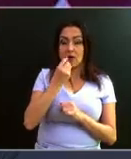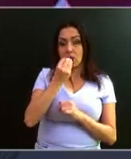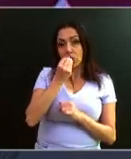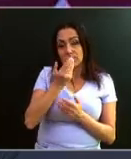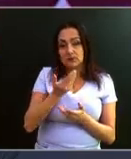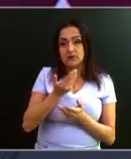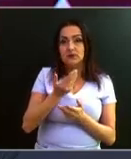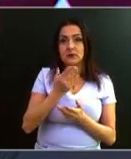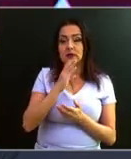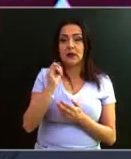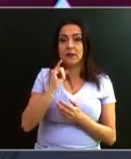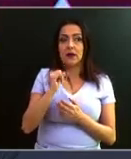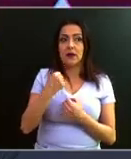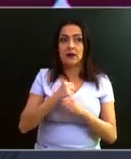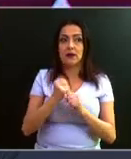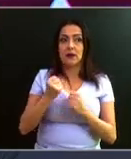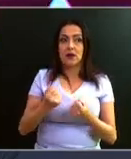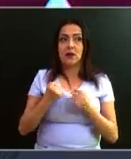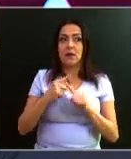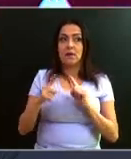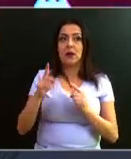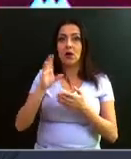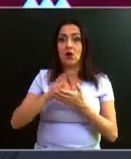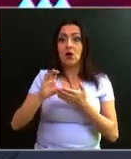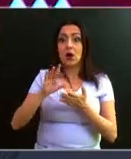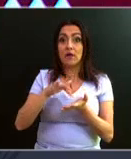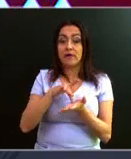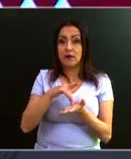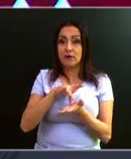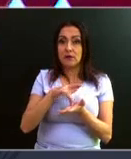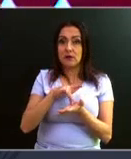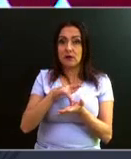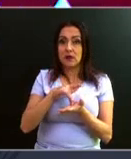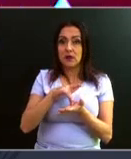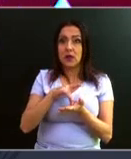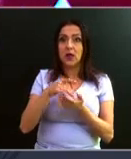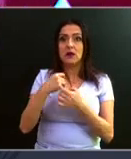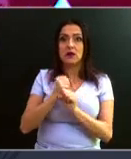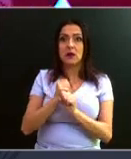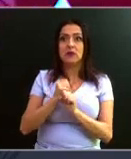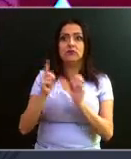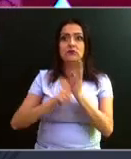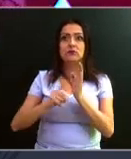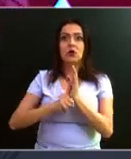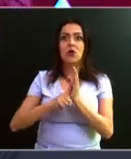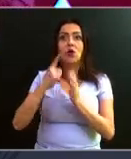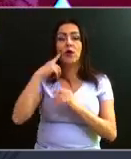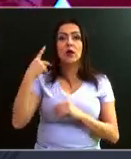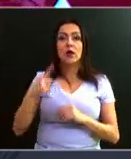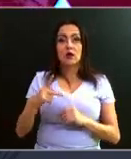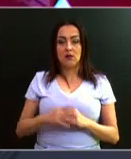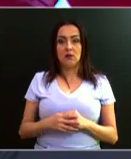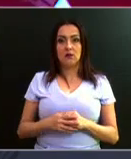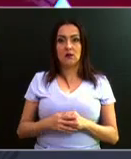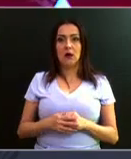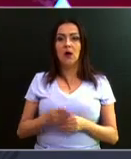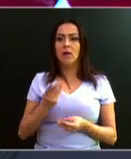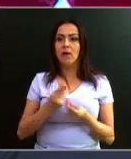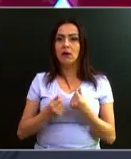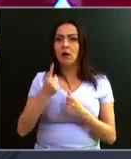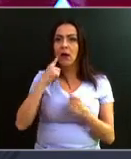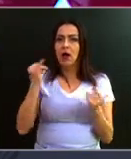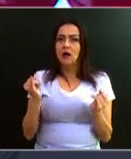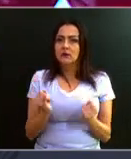alimentación y también hacer ejercicio. Pero el Colegio de Farmacéuticos está haciendo la alerta sobre los riesgos de productos para